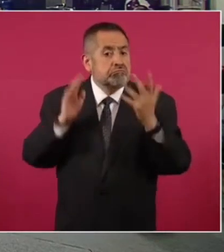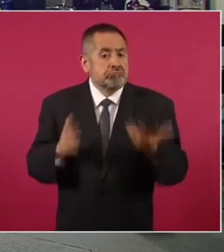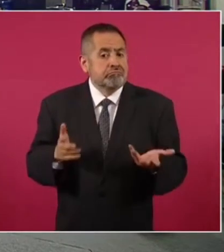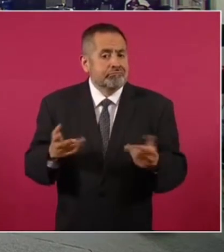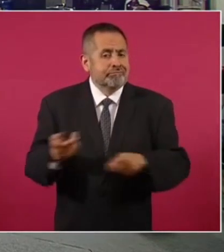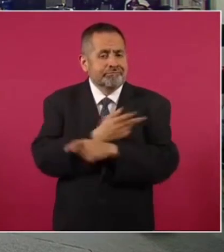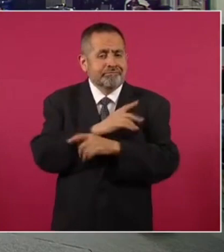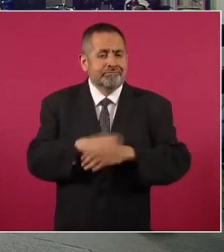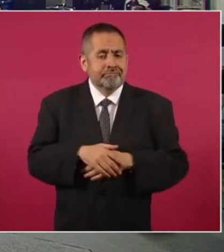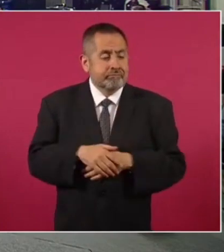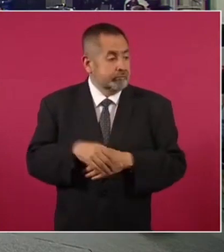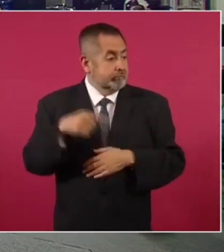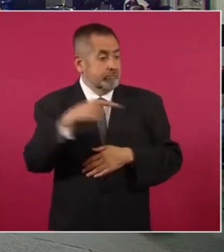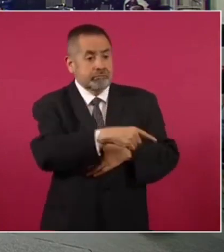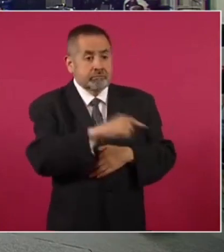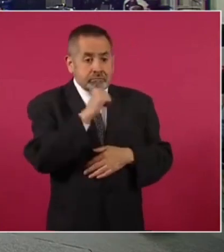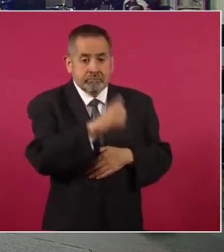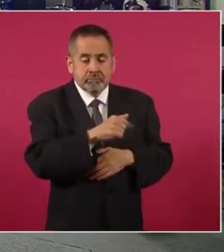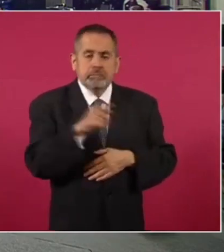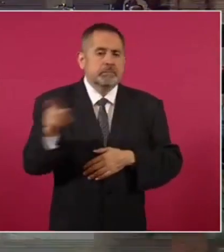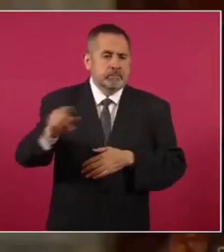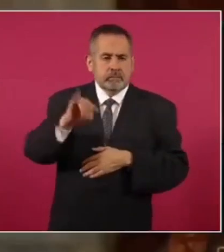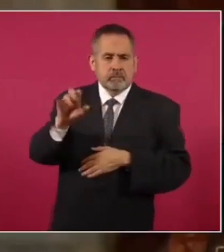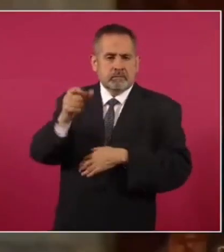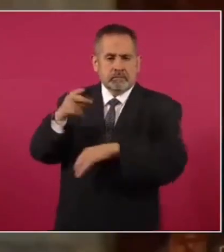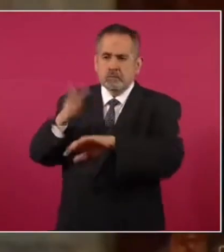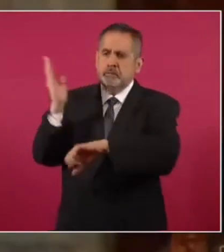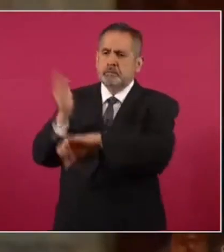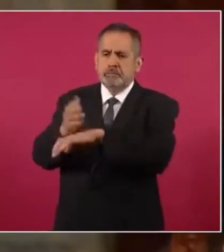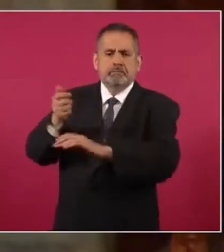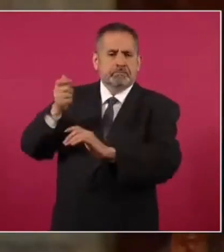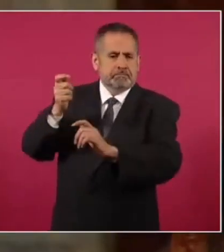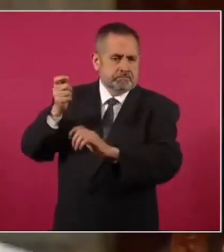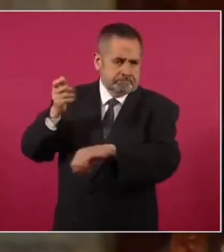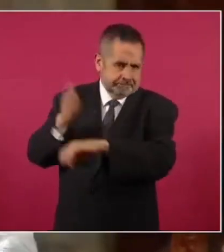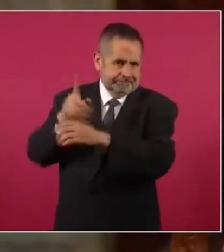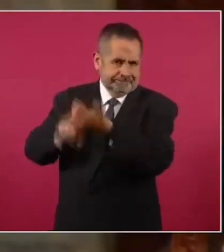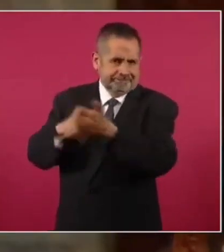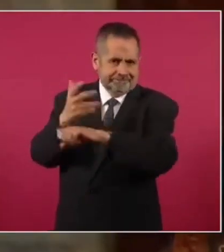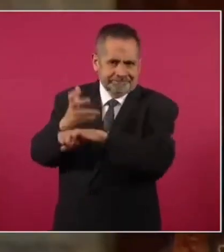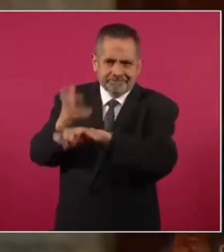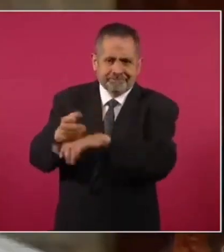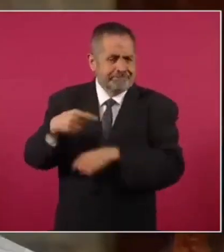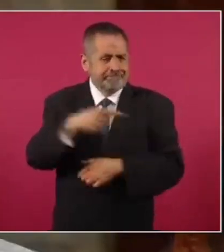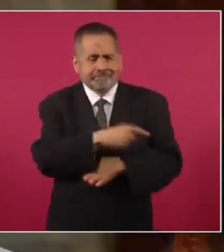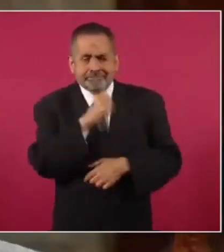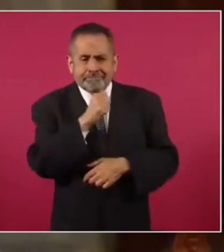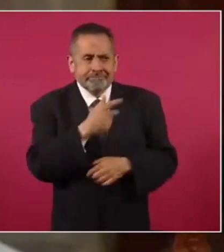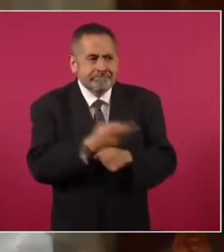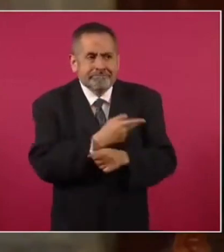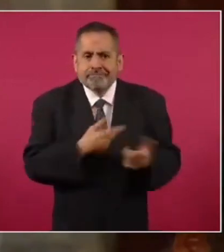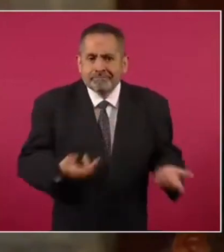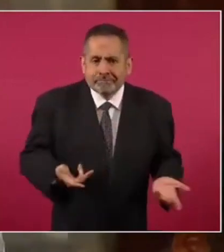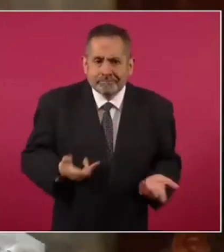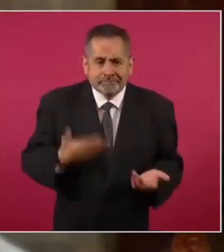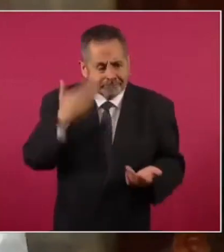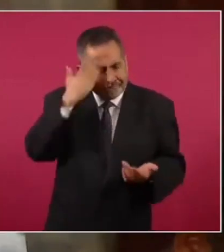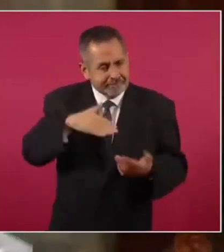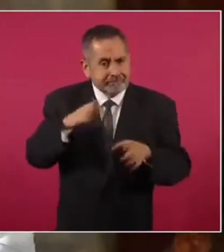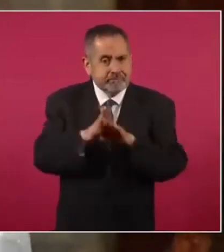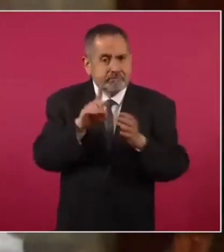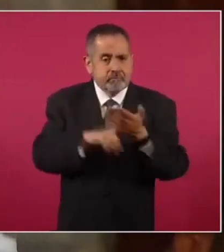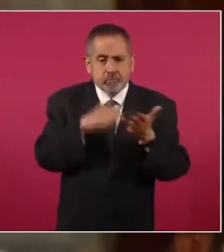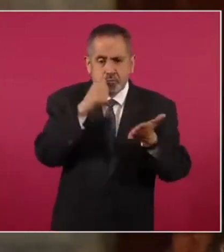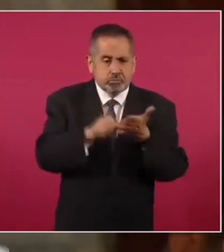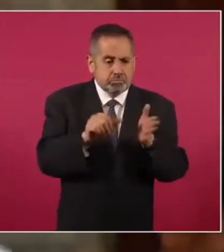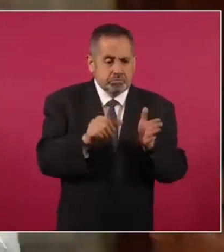que ya purga Joaquín Guzmán lo era una sentencia en Estados Unidos, ¿no? Entonces, saber si esta carta se la